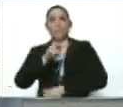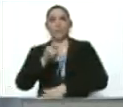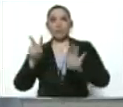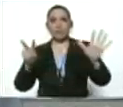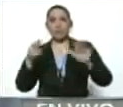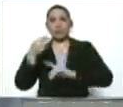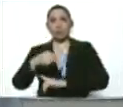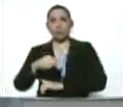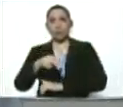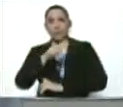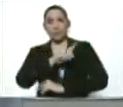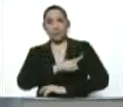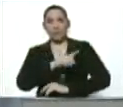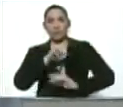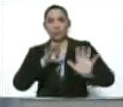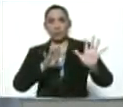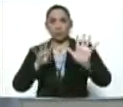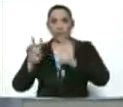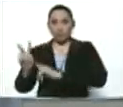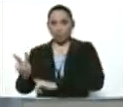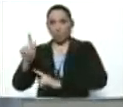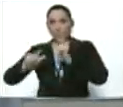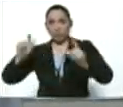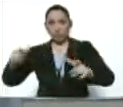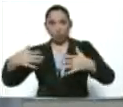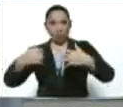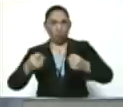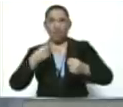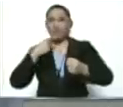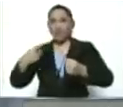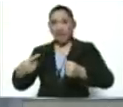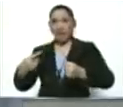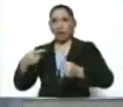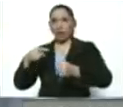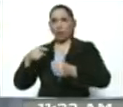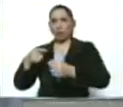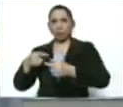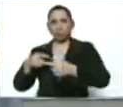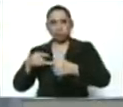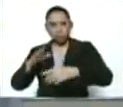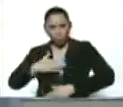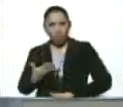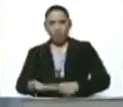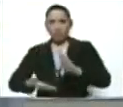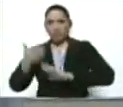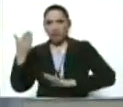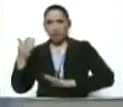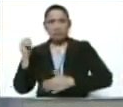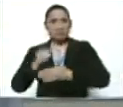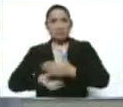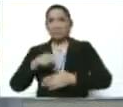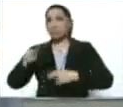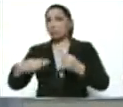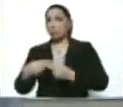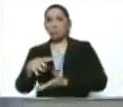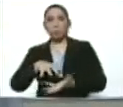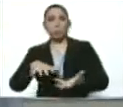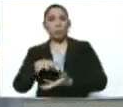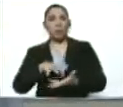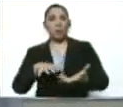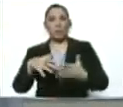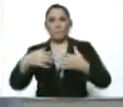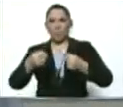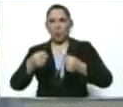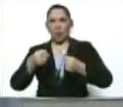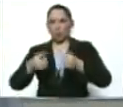Los custodios en ese momento dijeron a los reclusos que estaban libres, que podían salir sin ningún problema de sus